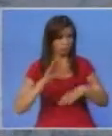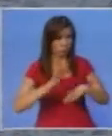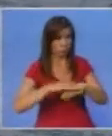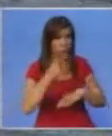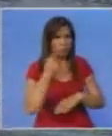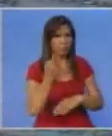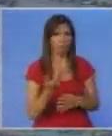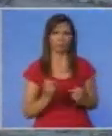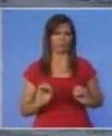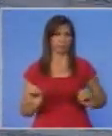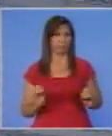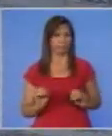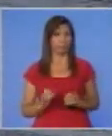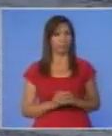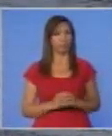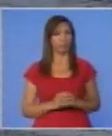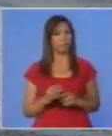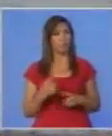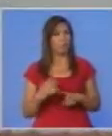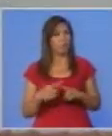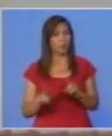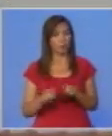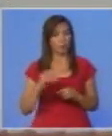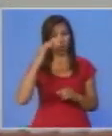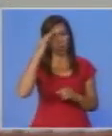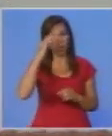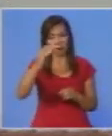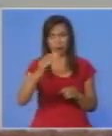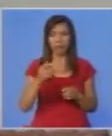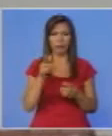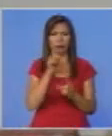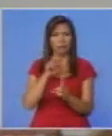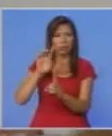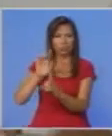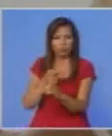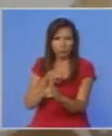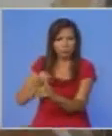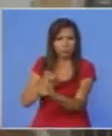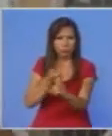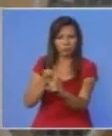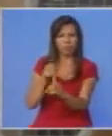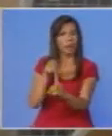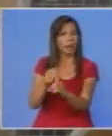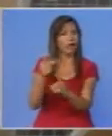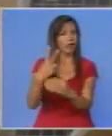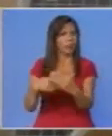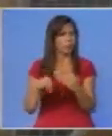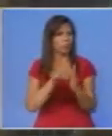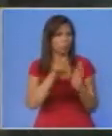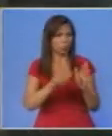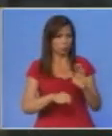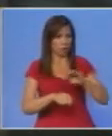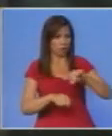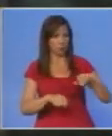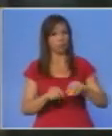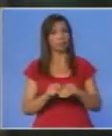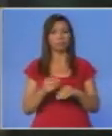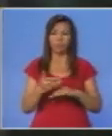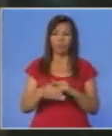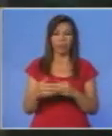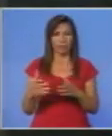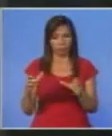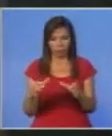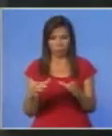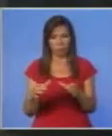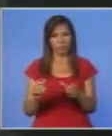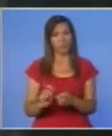hace un seguimiento al cuñado del hijo del juez. Él fue el que habría llevado la caja y la pistola y le habría pedido a ese joven se los